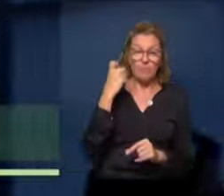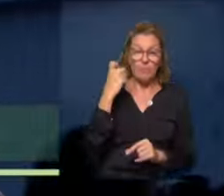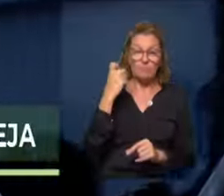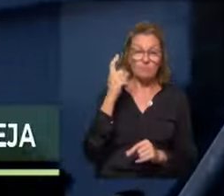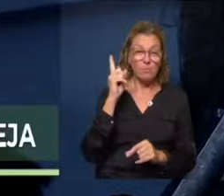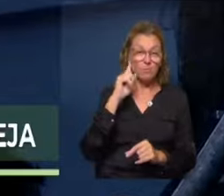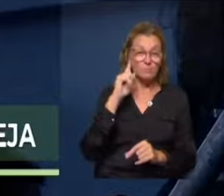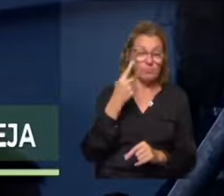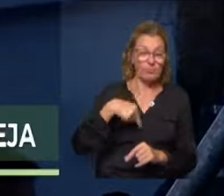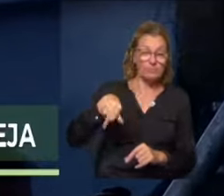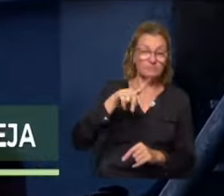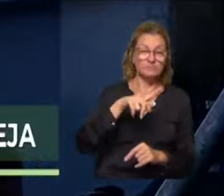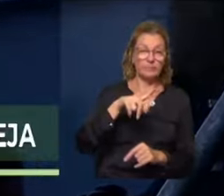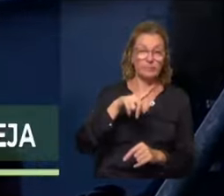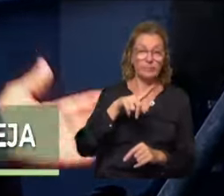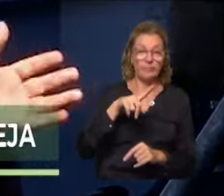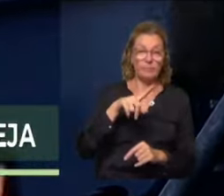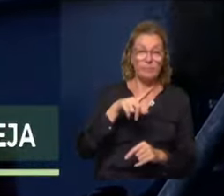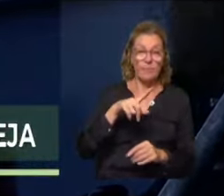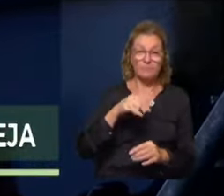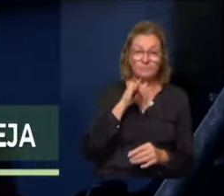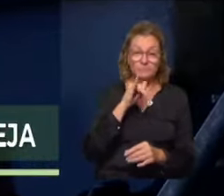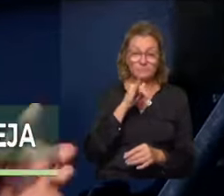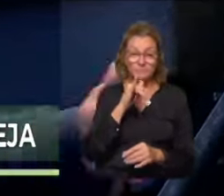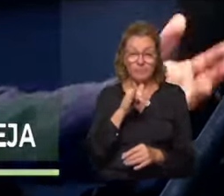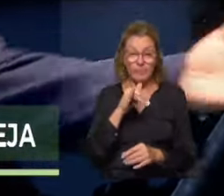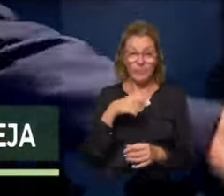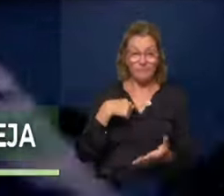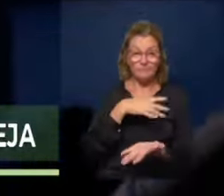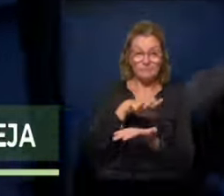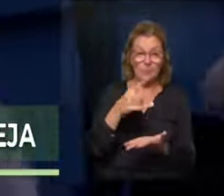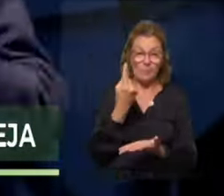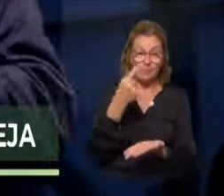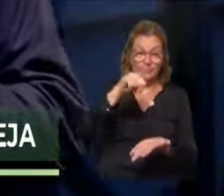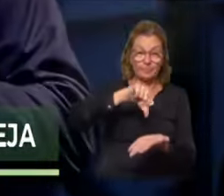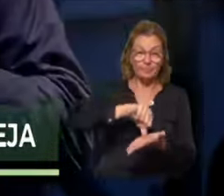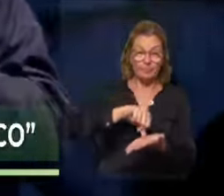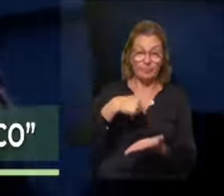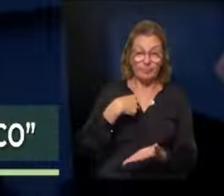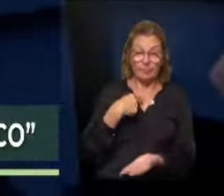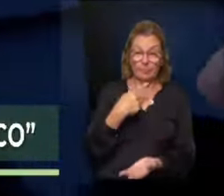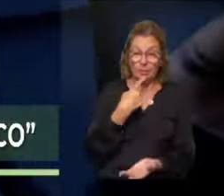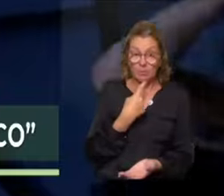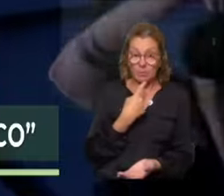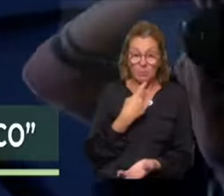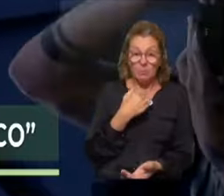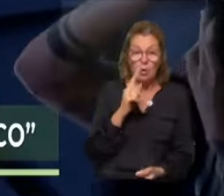Ayer escuchamos todos la descripción de la situación de un país que confieso que no